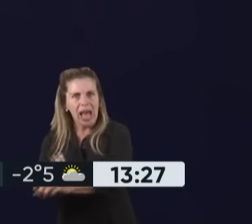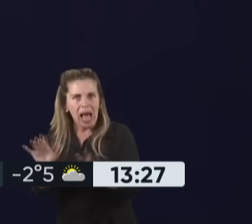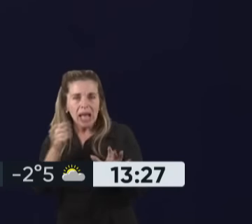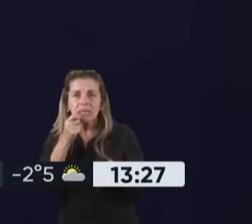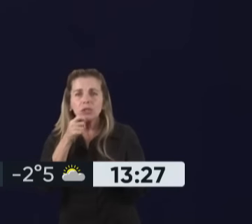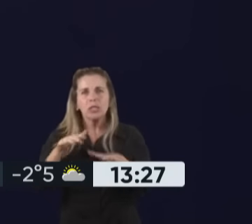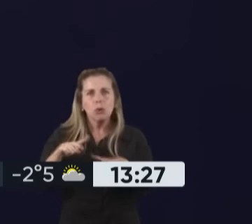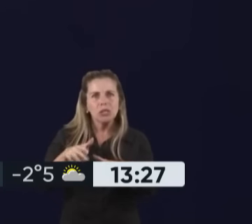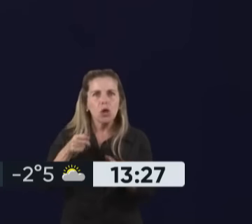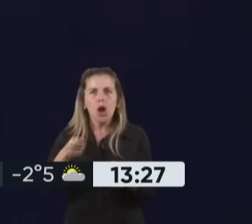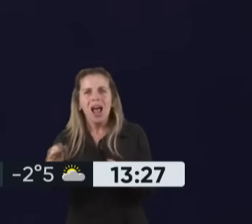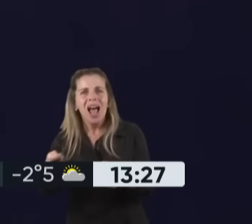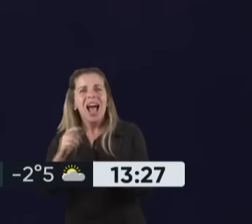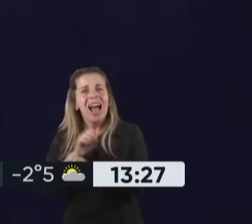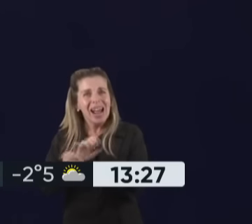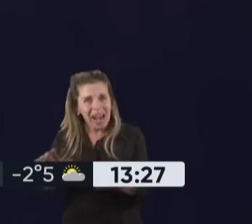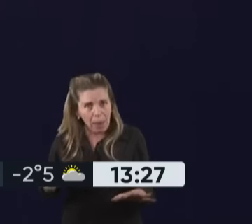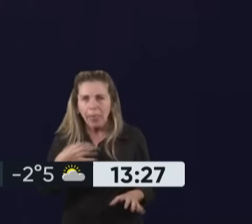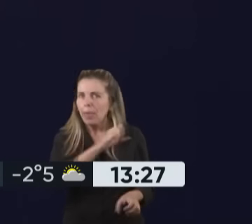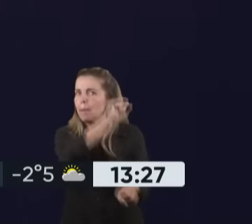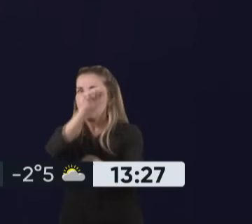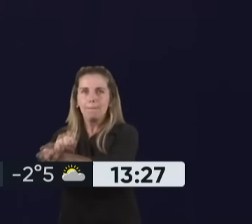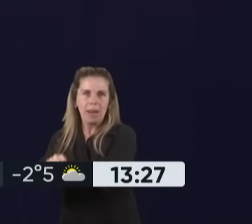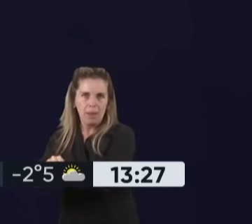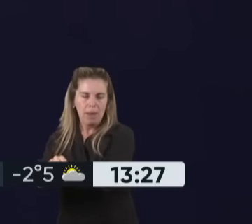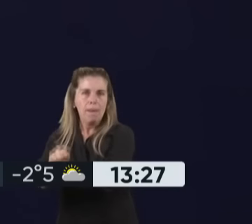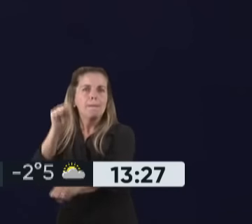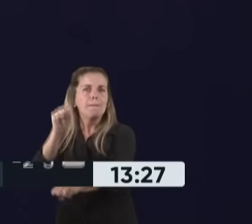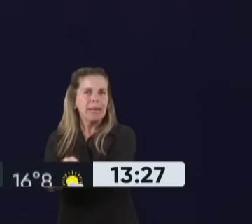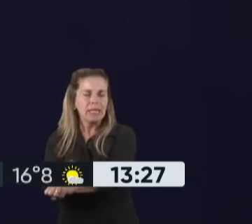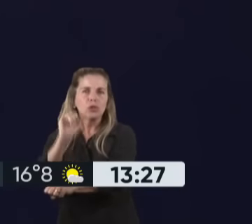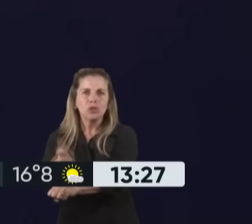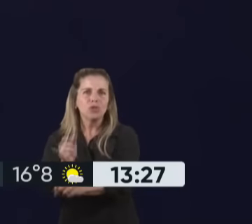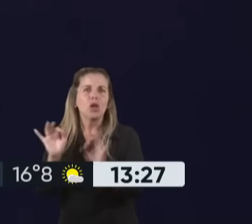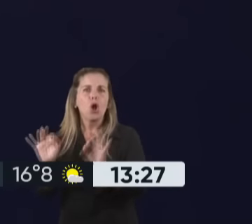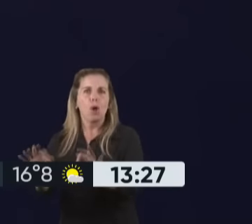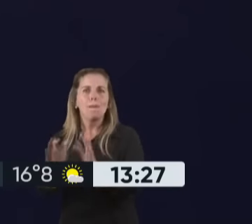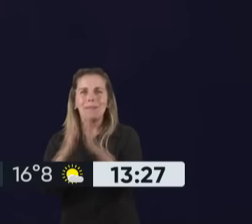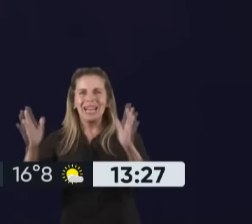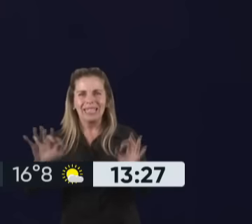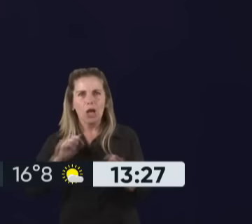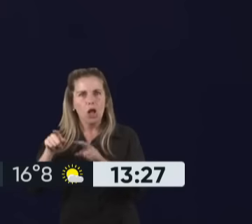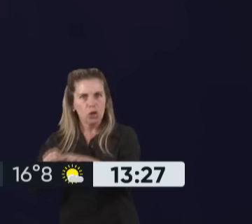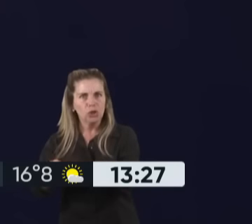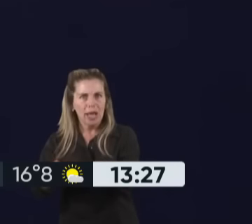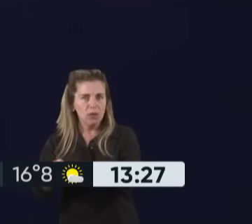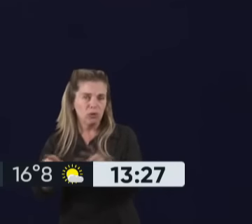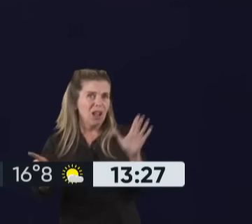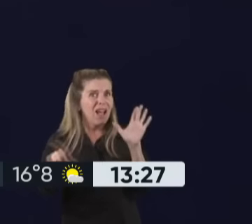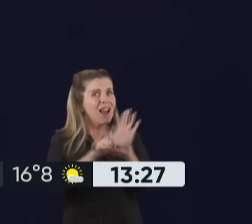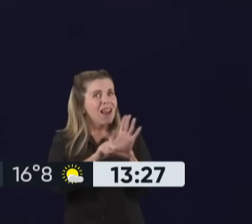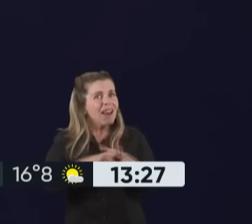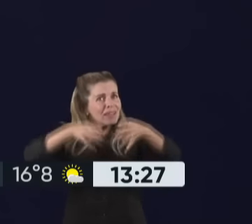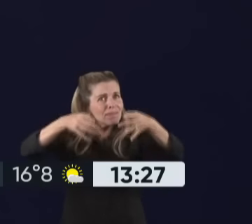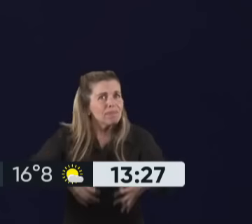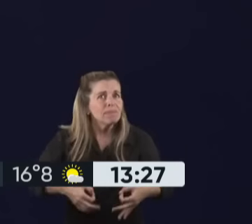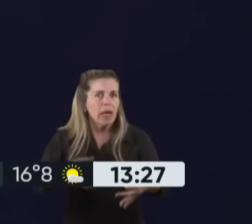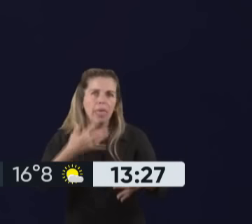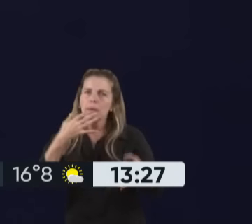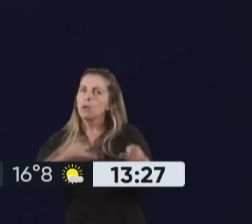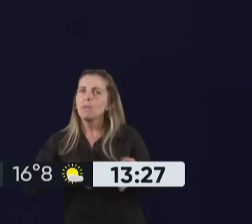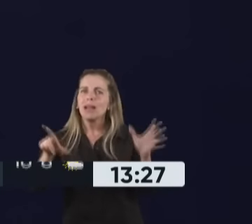graves. El que las hace, las paga. Condena grave, cumplís la pena completa, como ya lo dice la ley de ejecución de